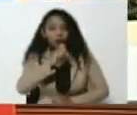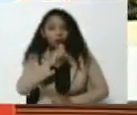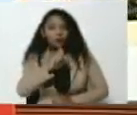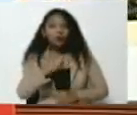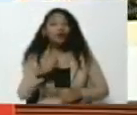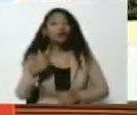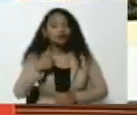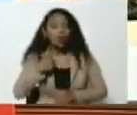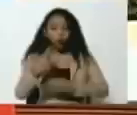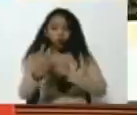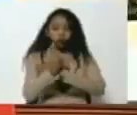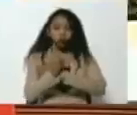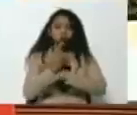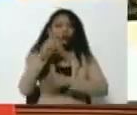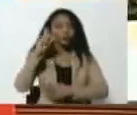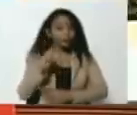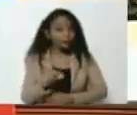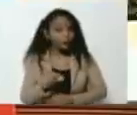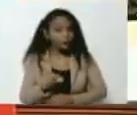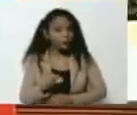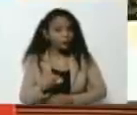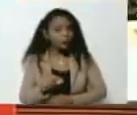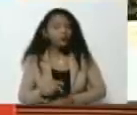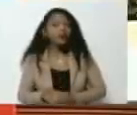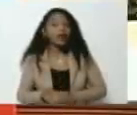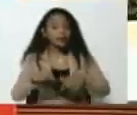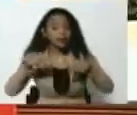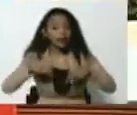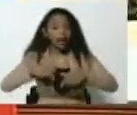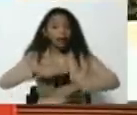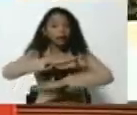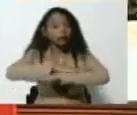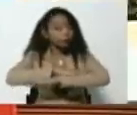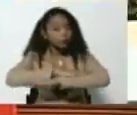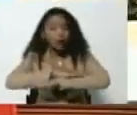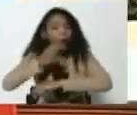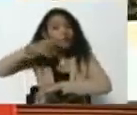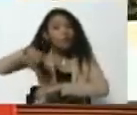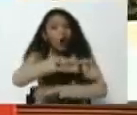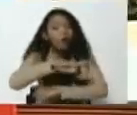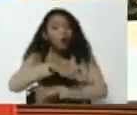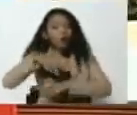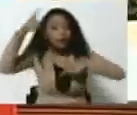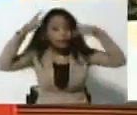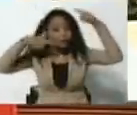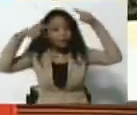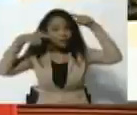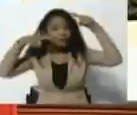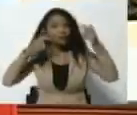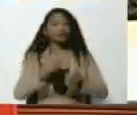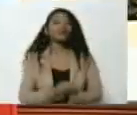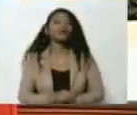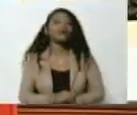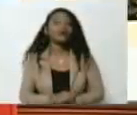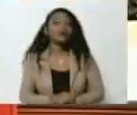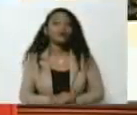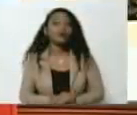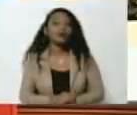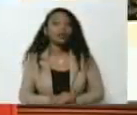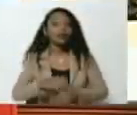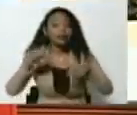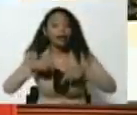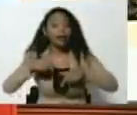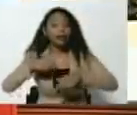estoy obligado desde este balcón del pueblo del comandante Chávez, desde